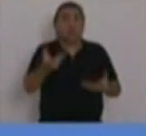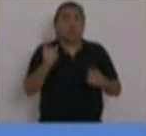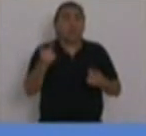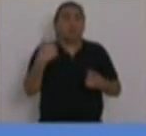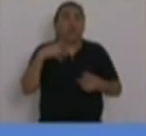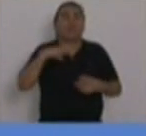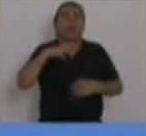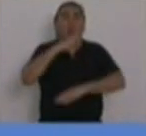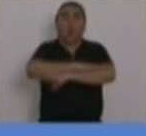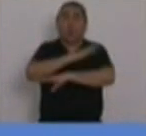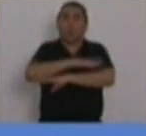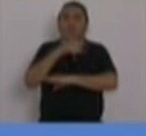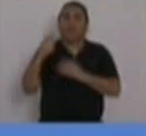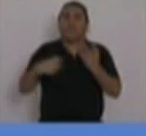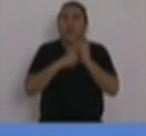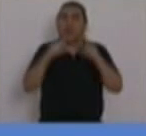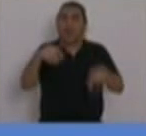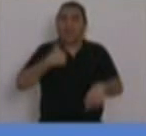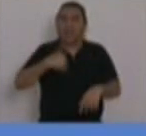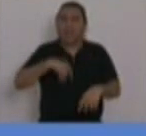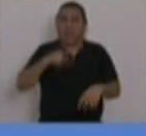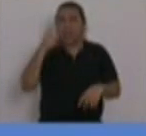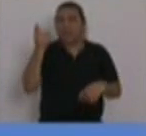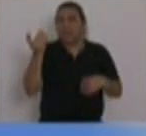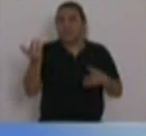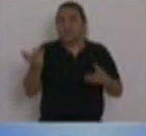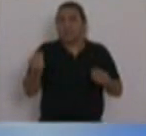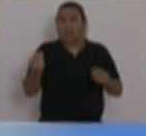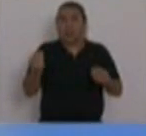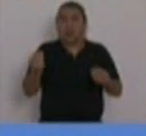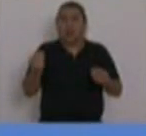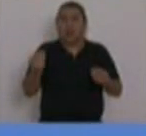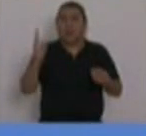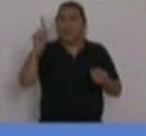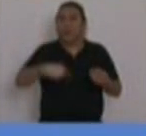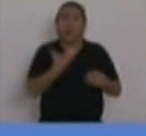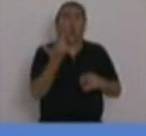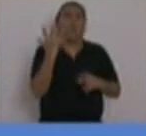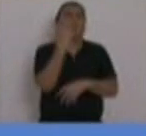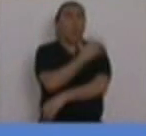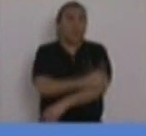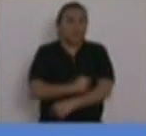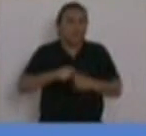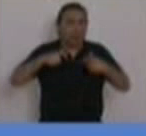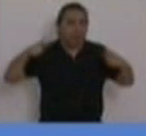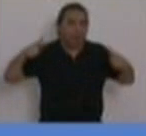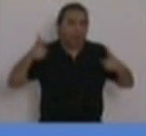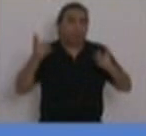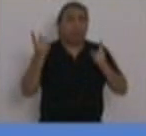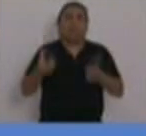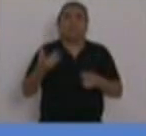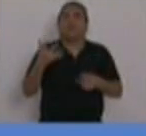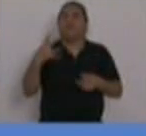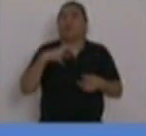país cancelar esa deuda, pagando 11 puntos más de interés que lo que venía pagando. Claro, sí, pero durante